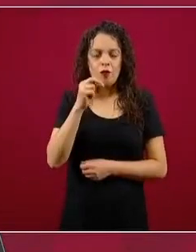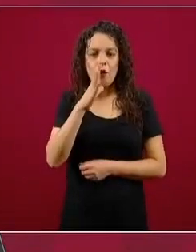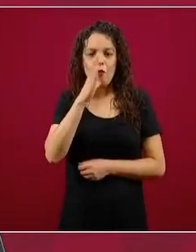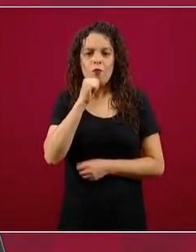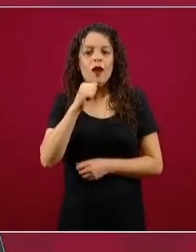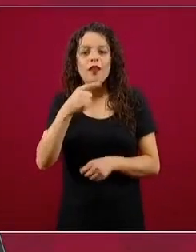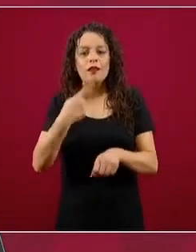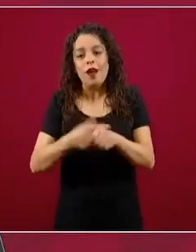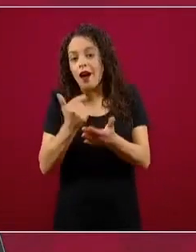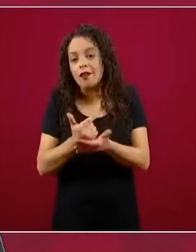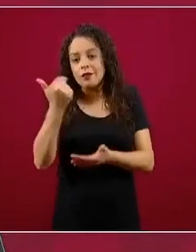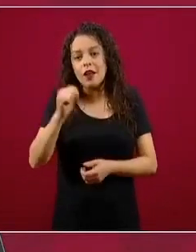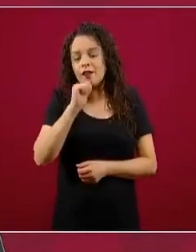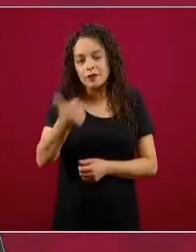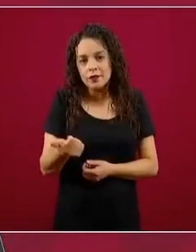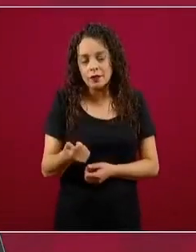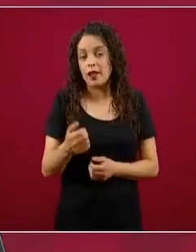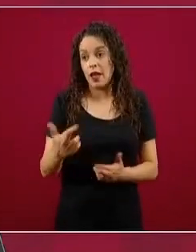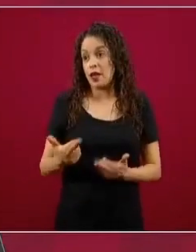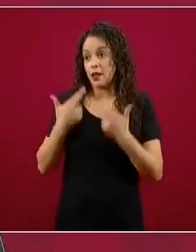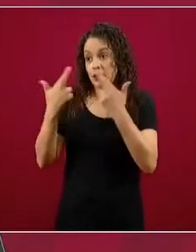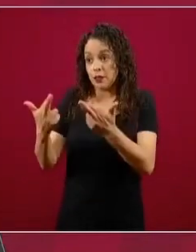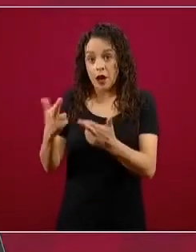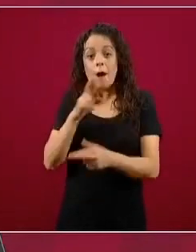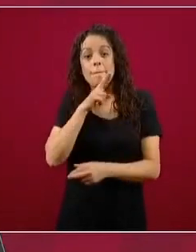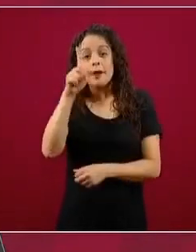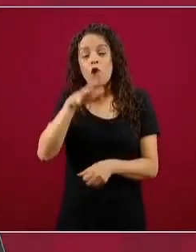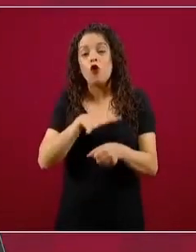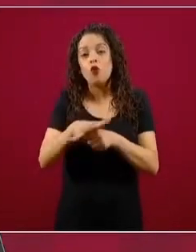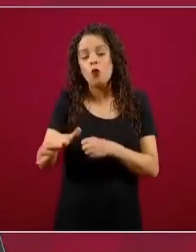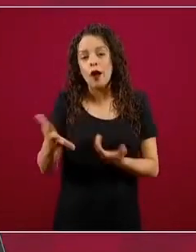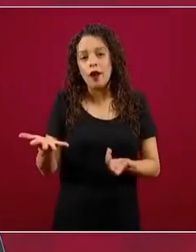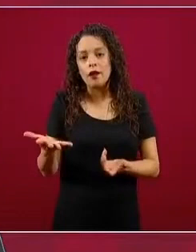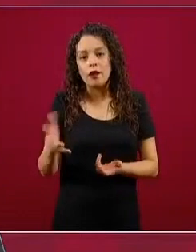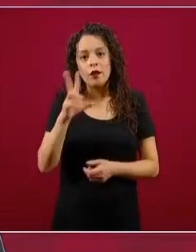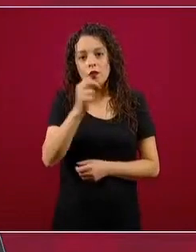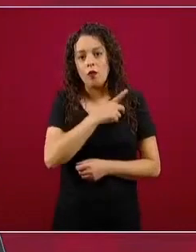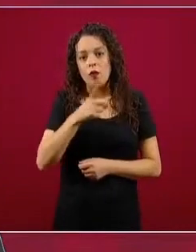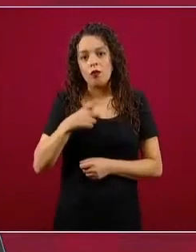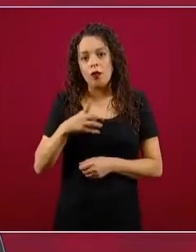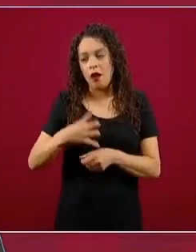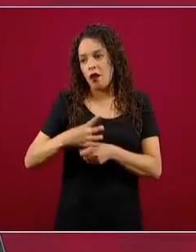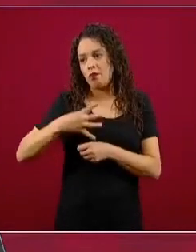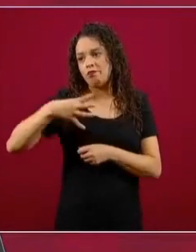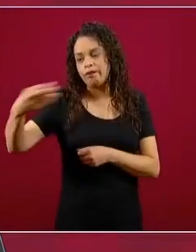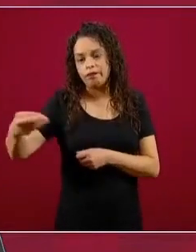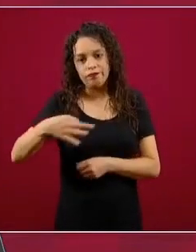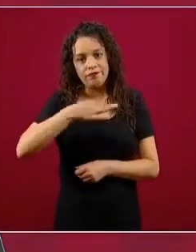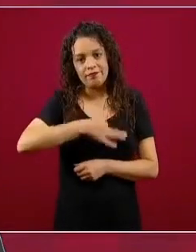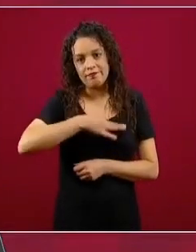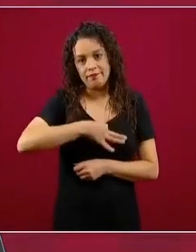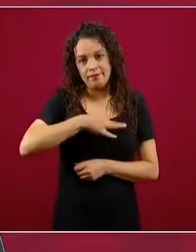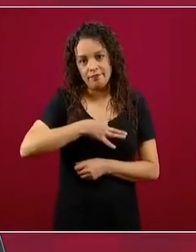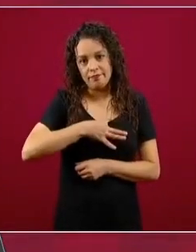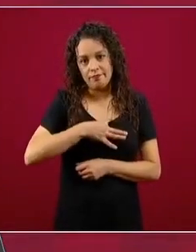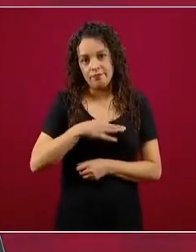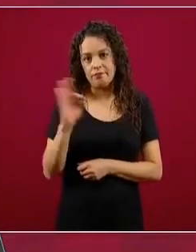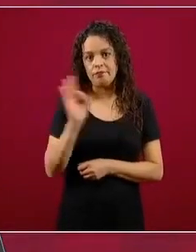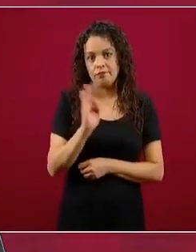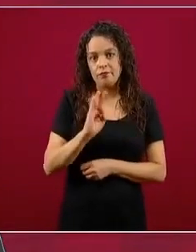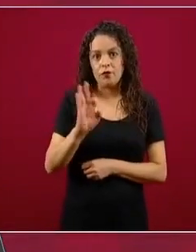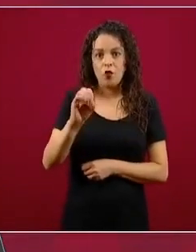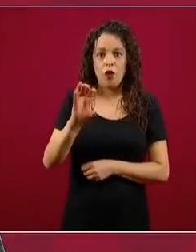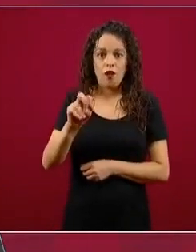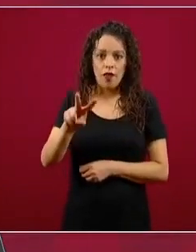este momento al papá, es no llevarle un riesgo de tener COVID y de tener un mal desenlace por